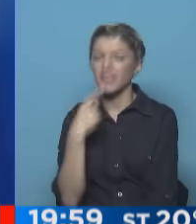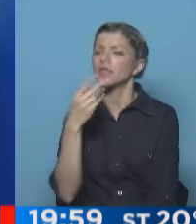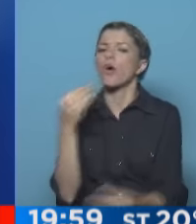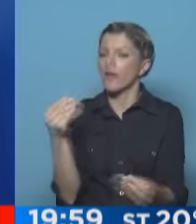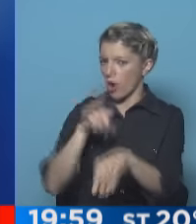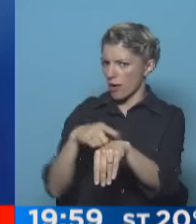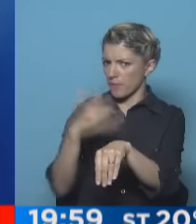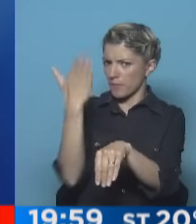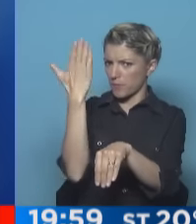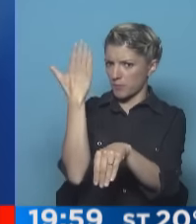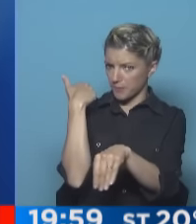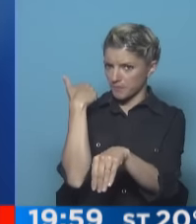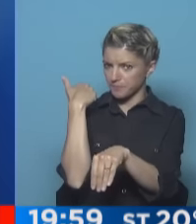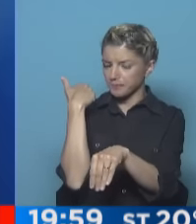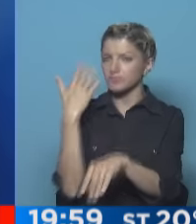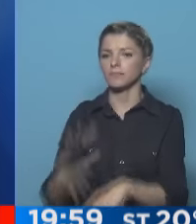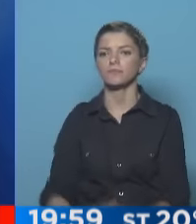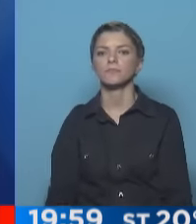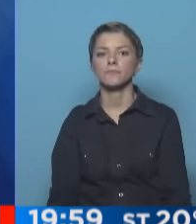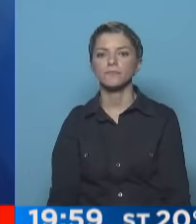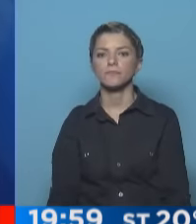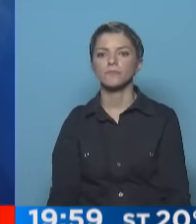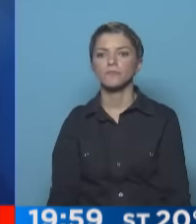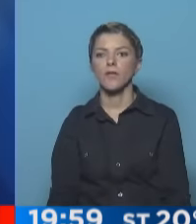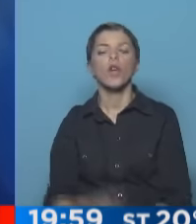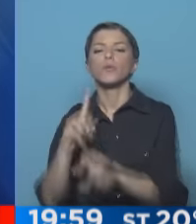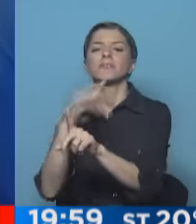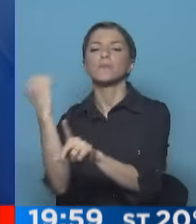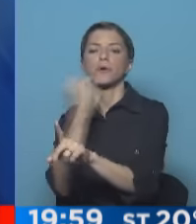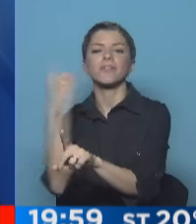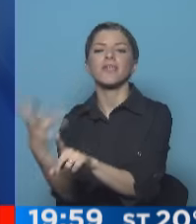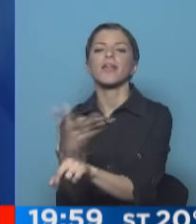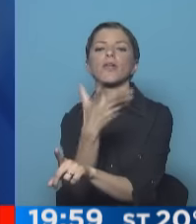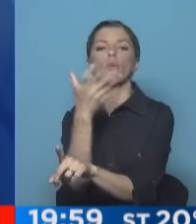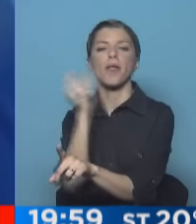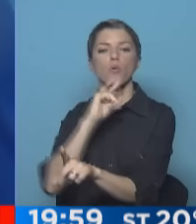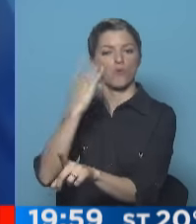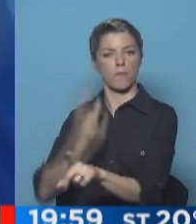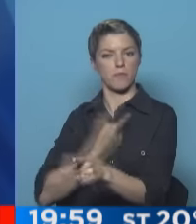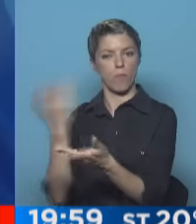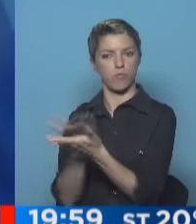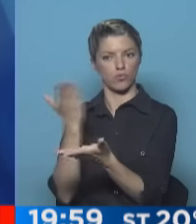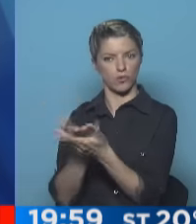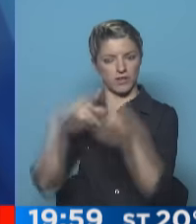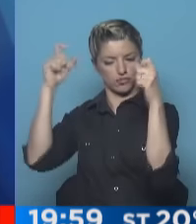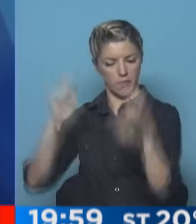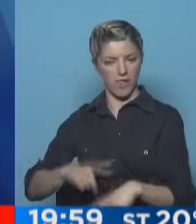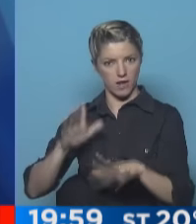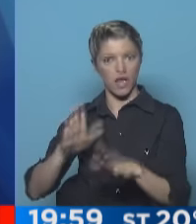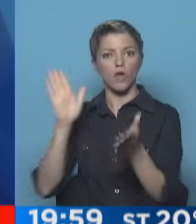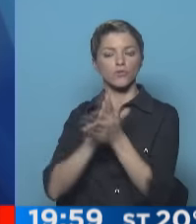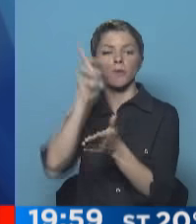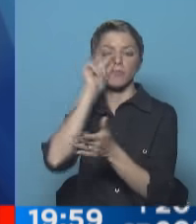últimas horas eh Juan José Aranguren no es relevante recuperar el autoabastecimiento y la soberanía